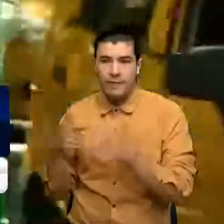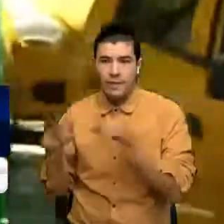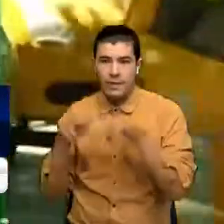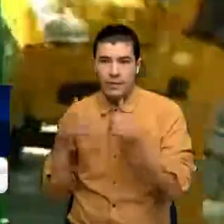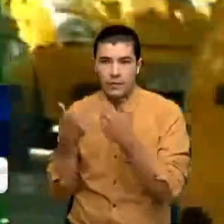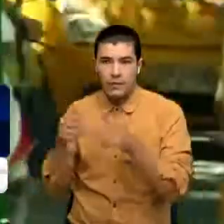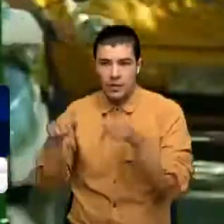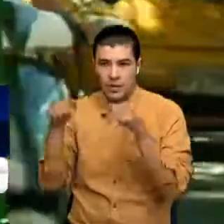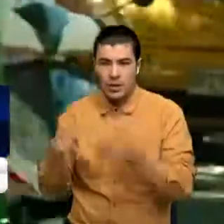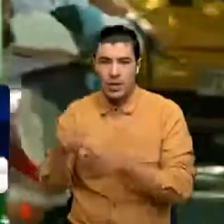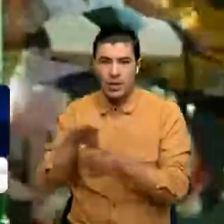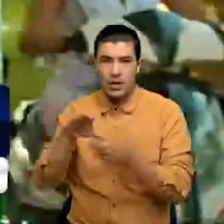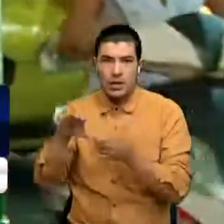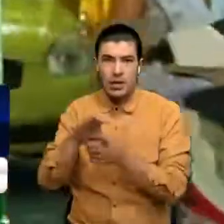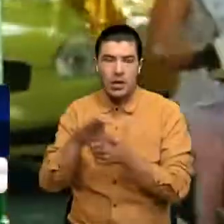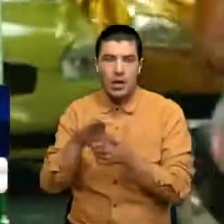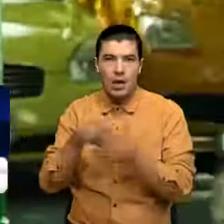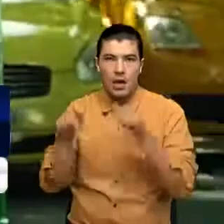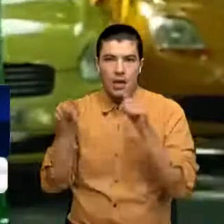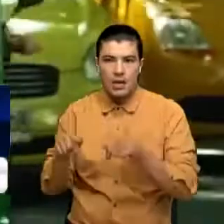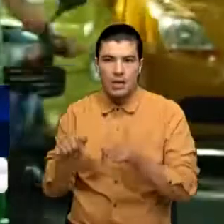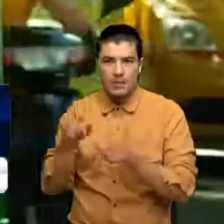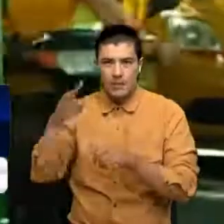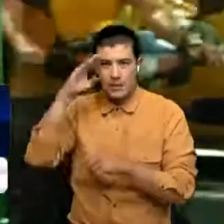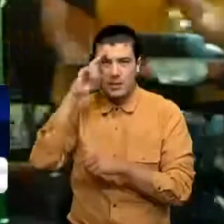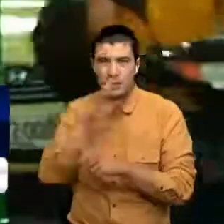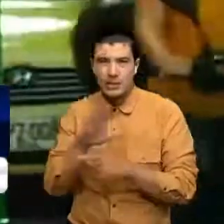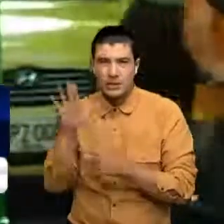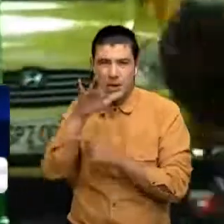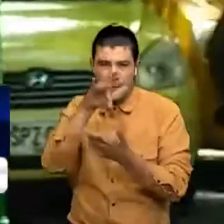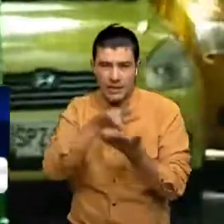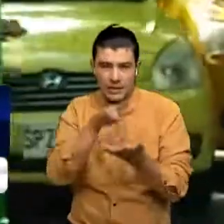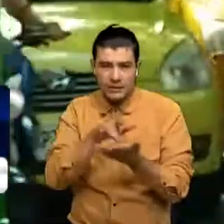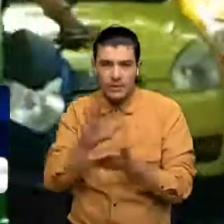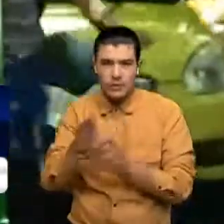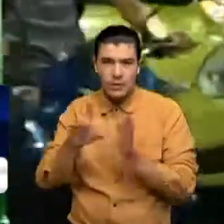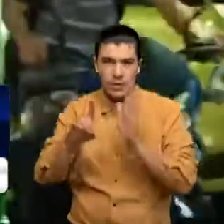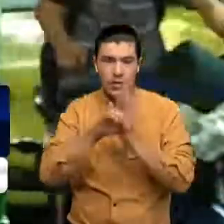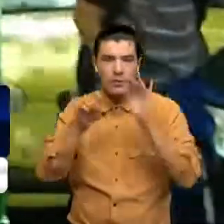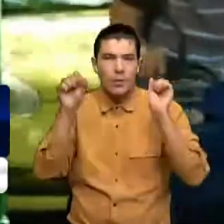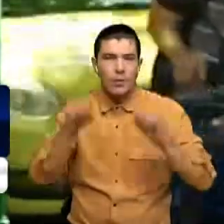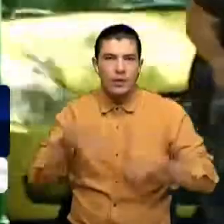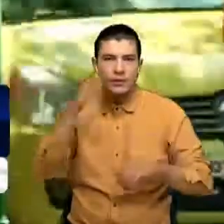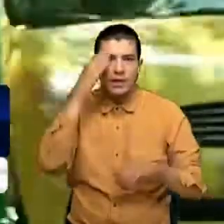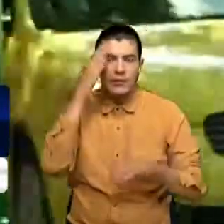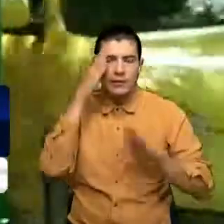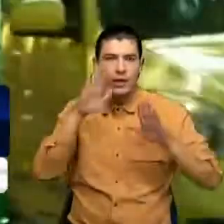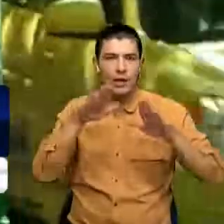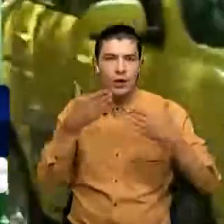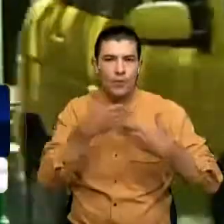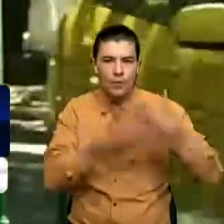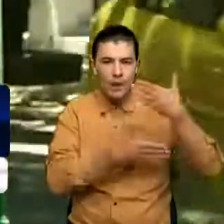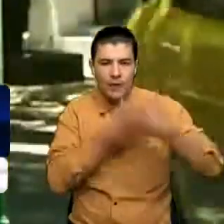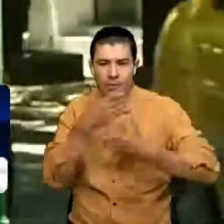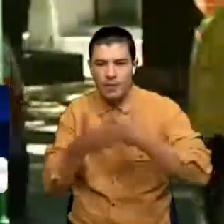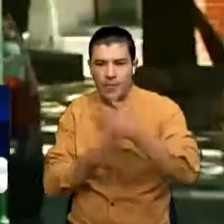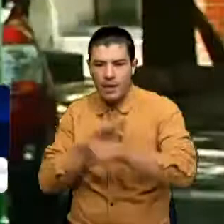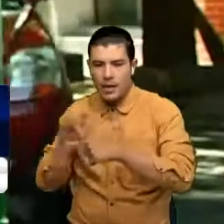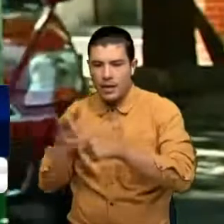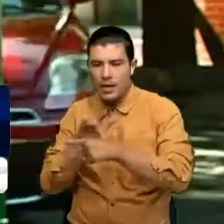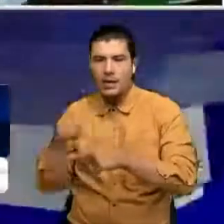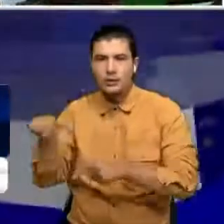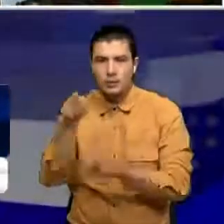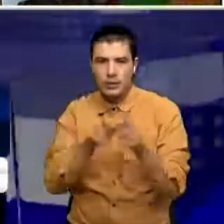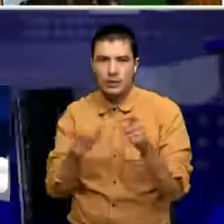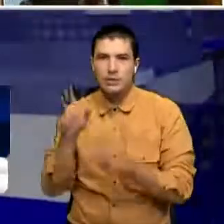puesto de mando unificado con las autoridades que intervienen en este decreto para saber cómo se dará paso a paso su aplicabilidad a los migrantes